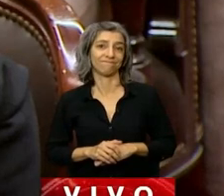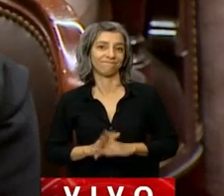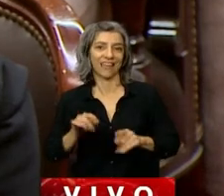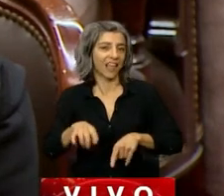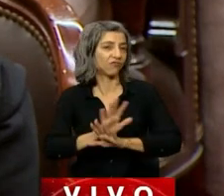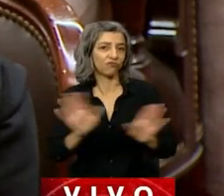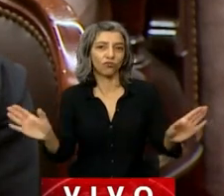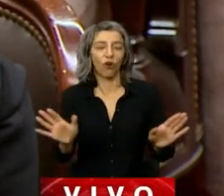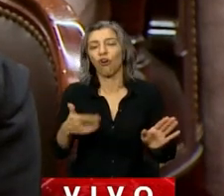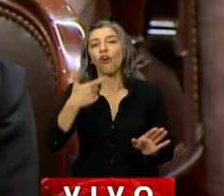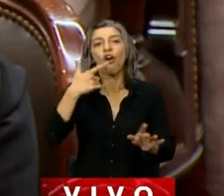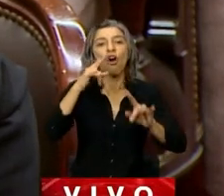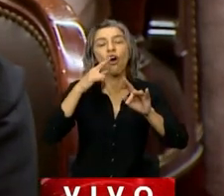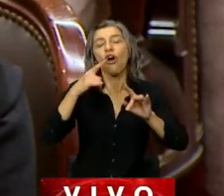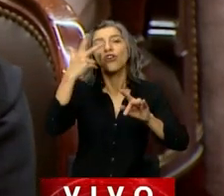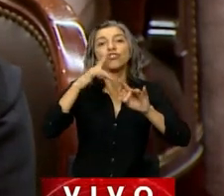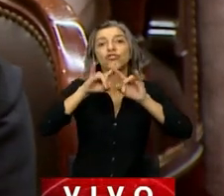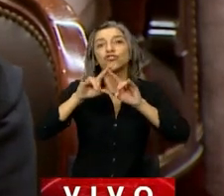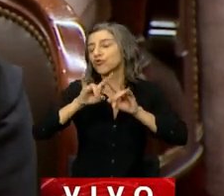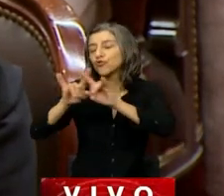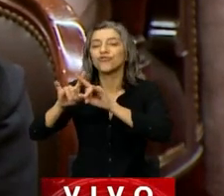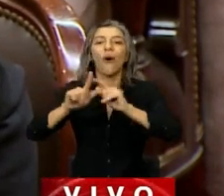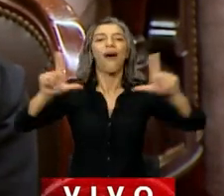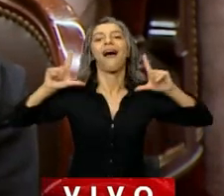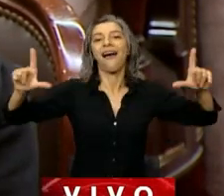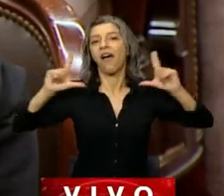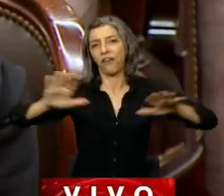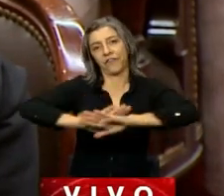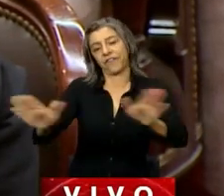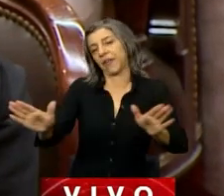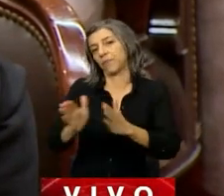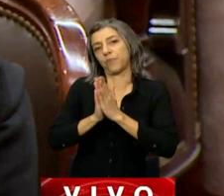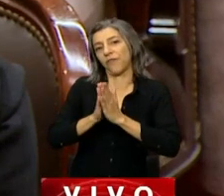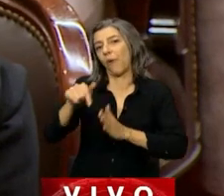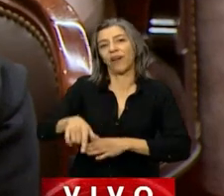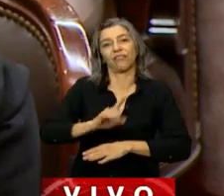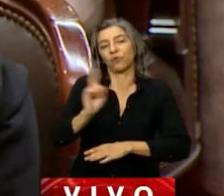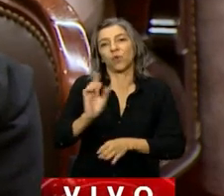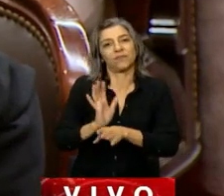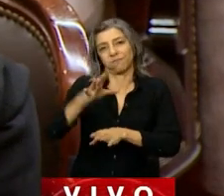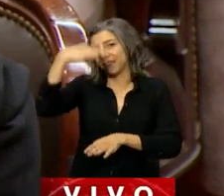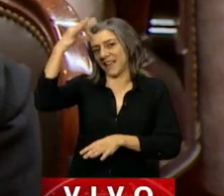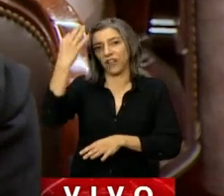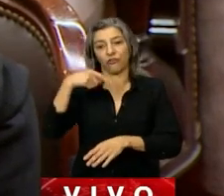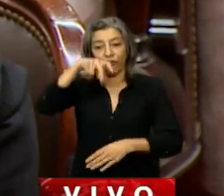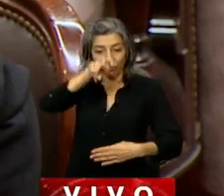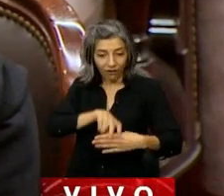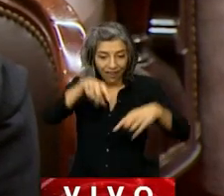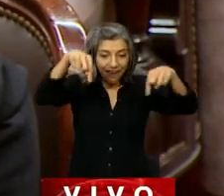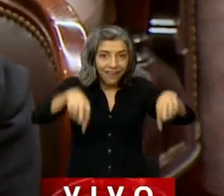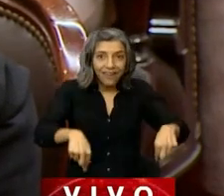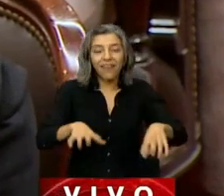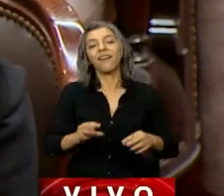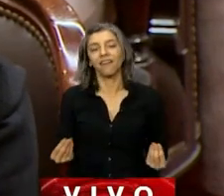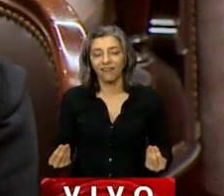que paremos con el show y tratemos de recuperar cierta seriedad y cordura y decoro para tratar este tipo